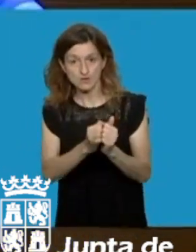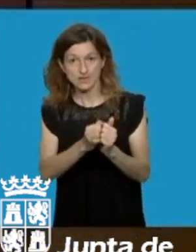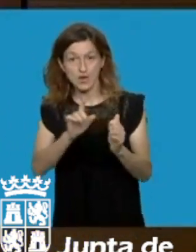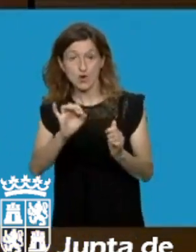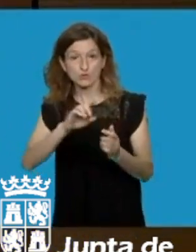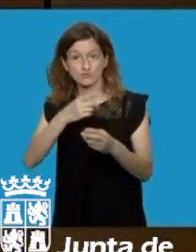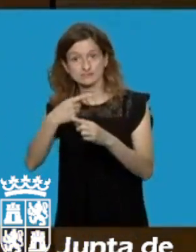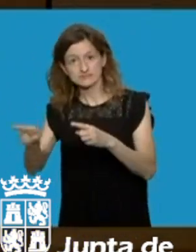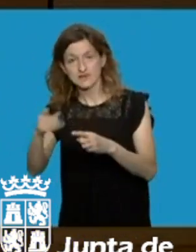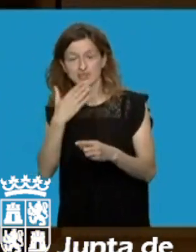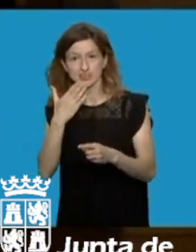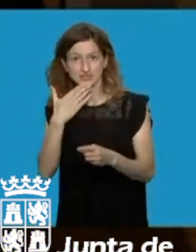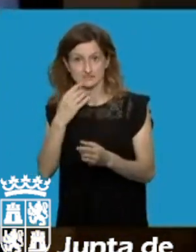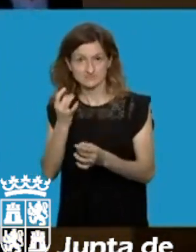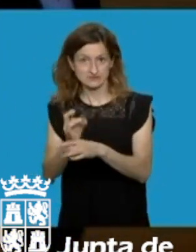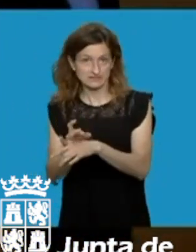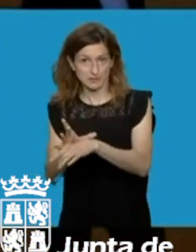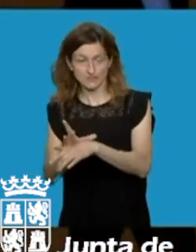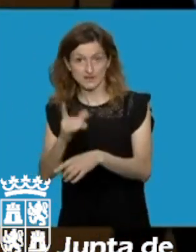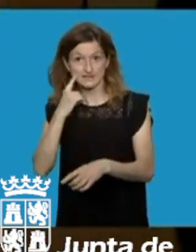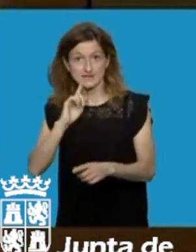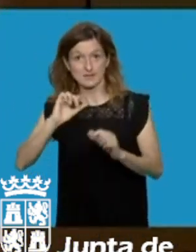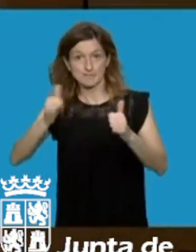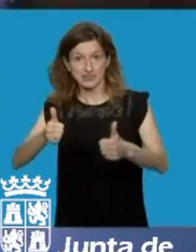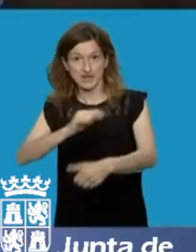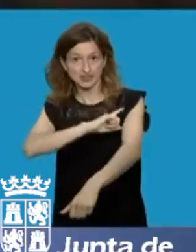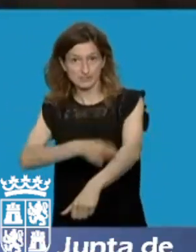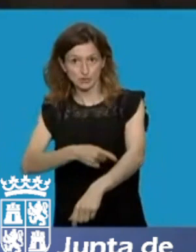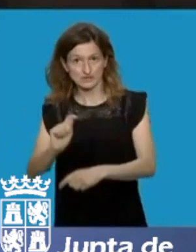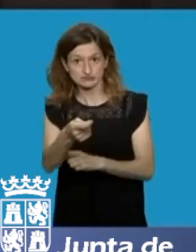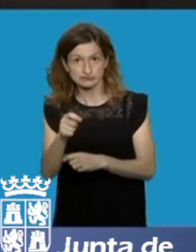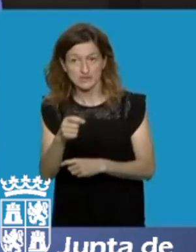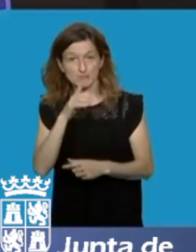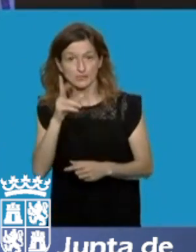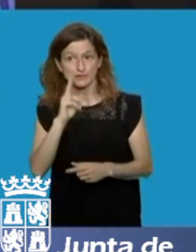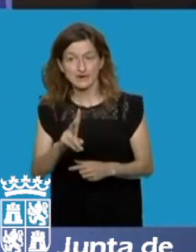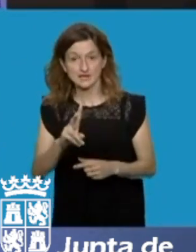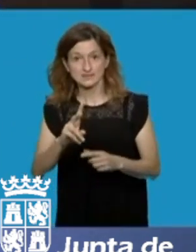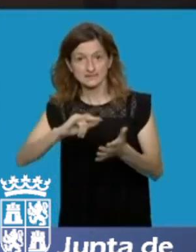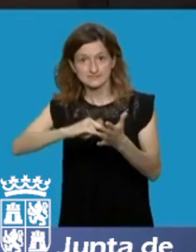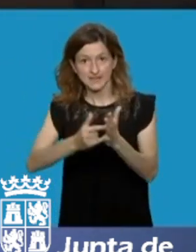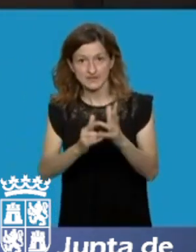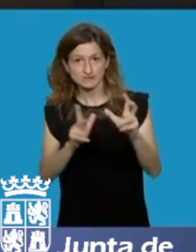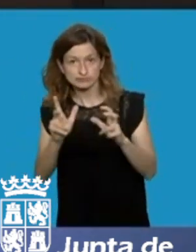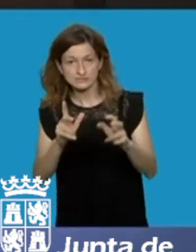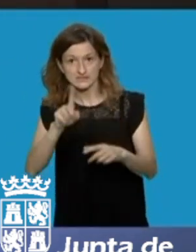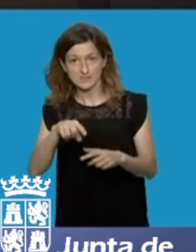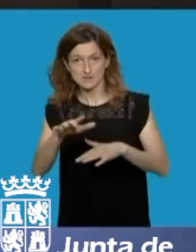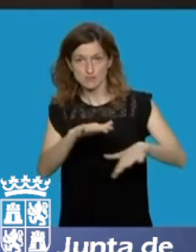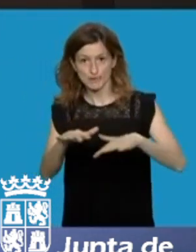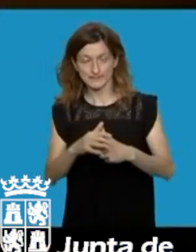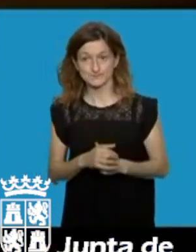y recreativa. Así aparece la esgrima deportiva, en la que se depuran los gestos, las técnicas y los